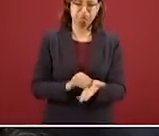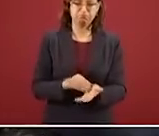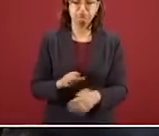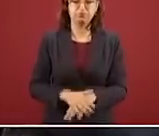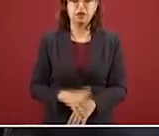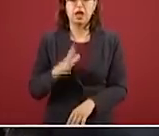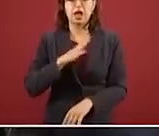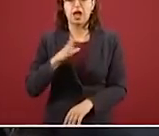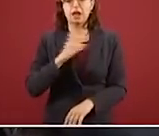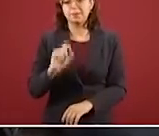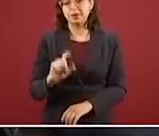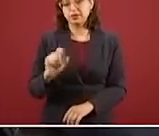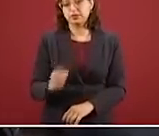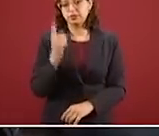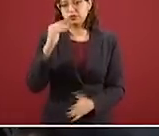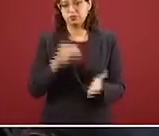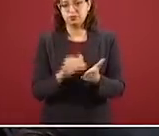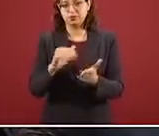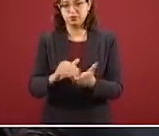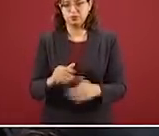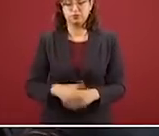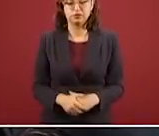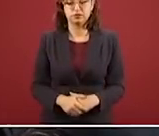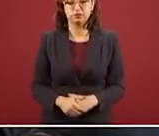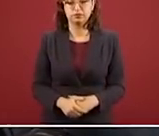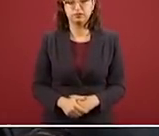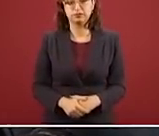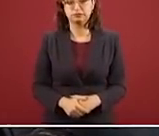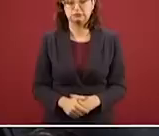21 millones, que es